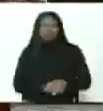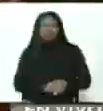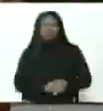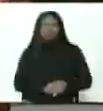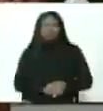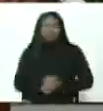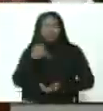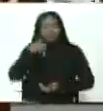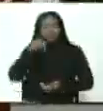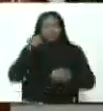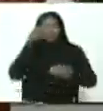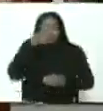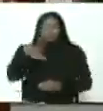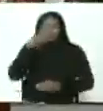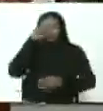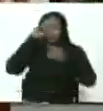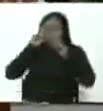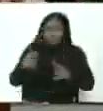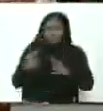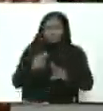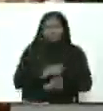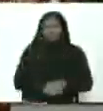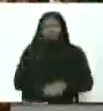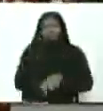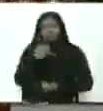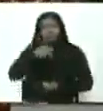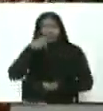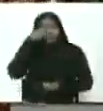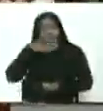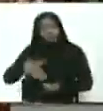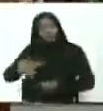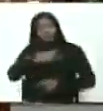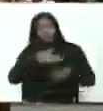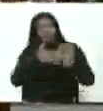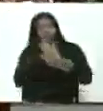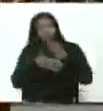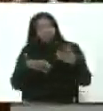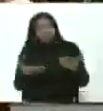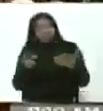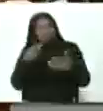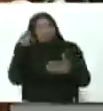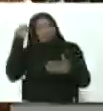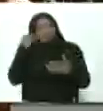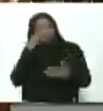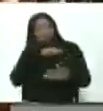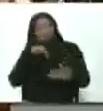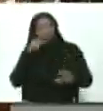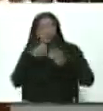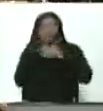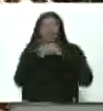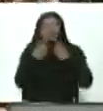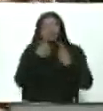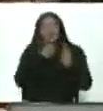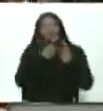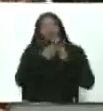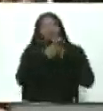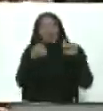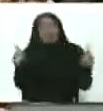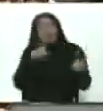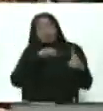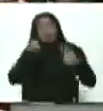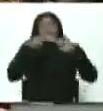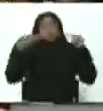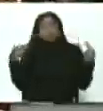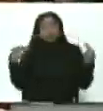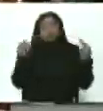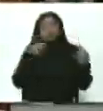un pueblo que se respeta, que aquí hay un pueblo que cree en la democracia, en la paz,